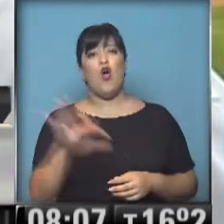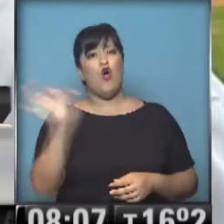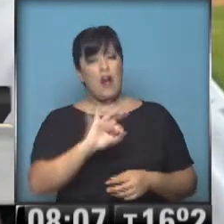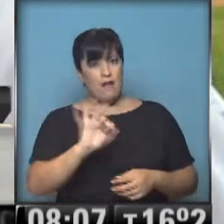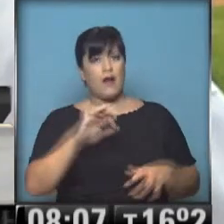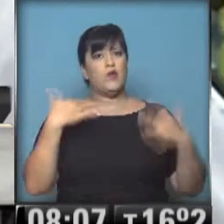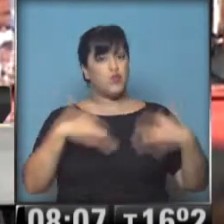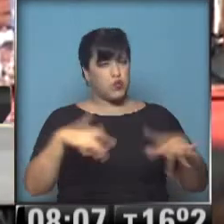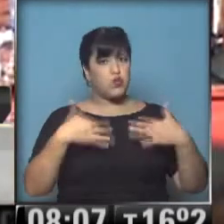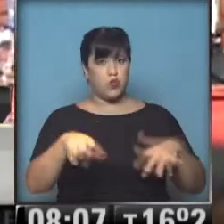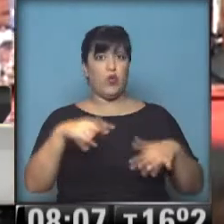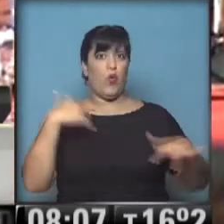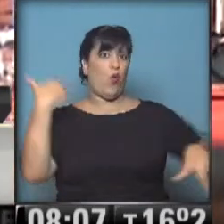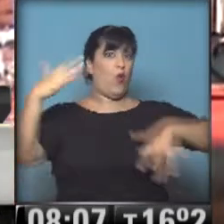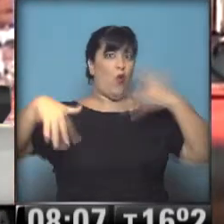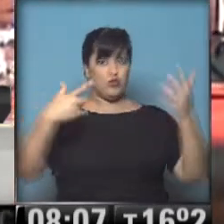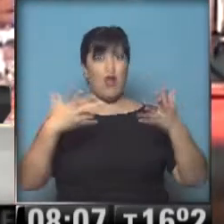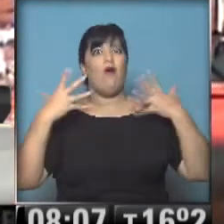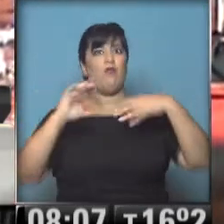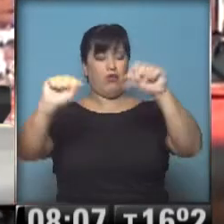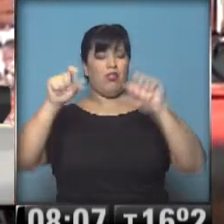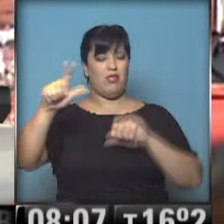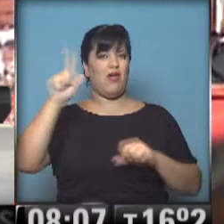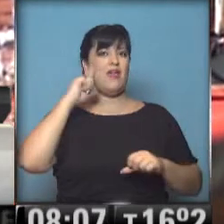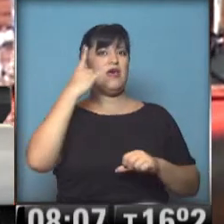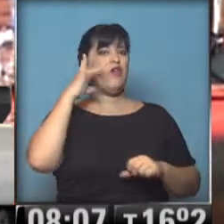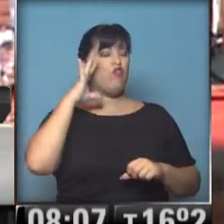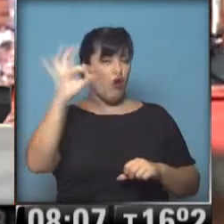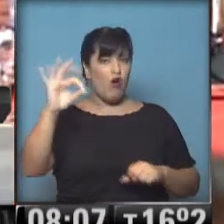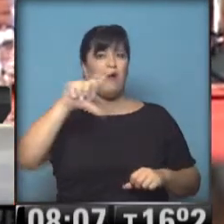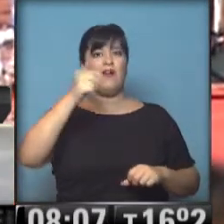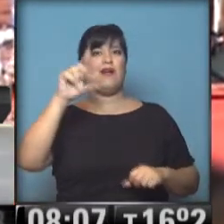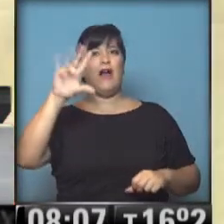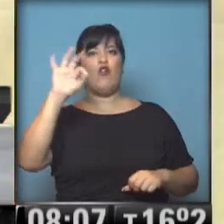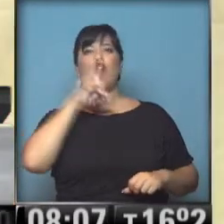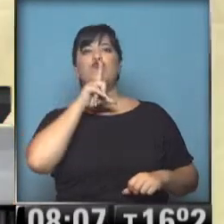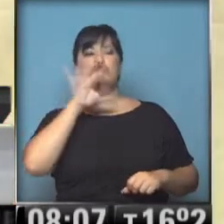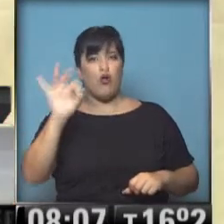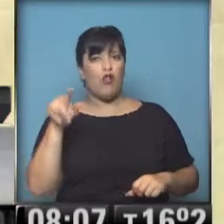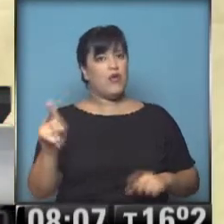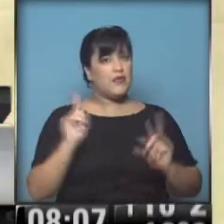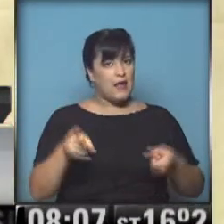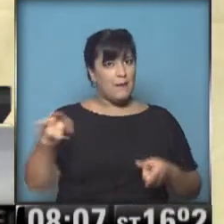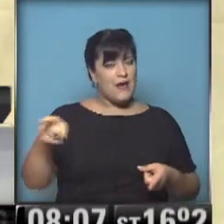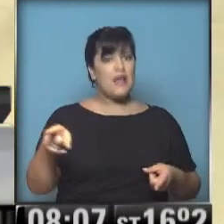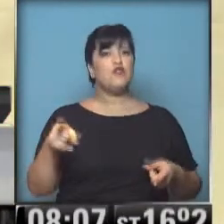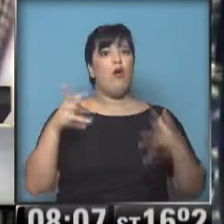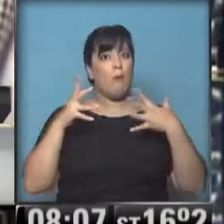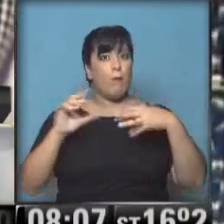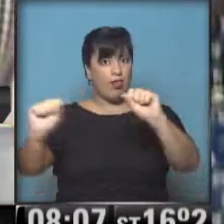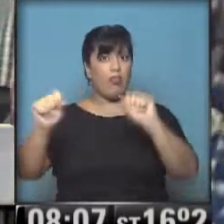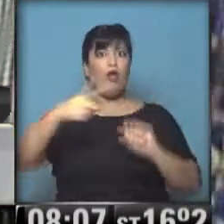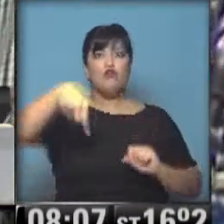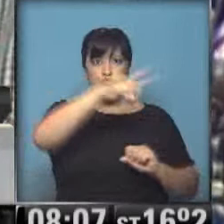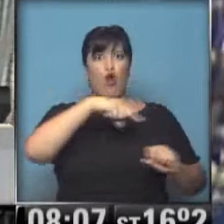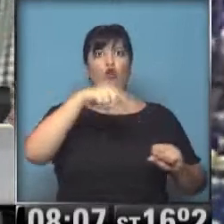que fue la aparición de guido carlotto y que también eso le trajo mucha mucha mucho